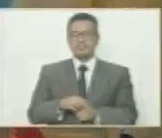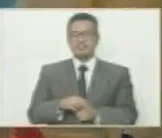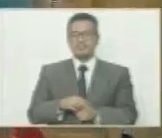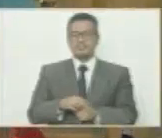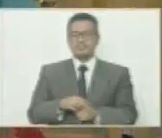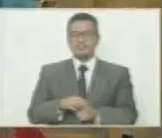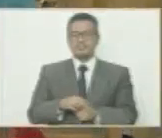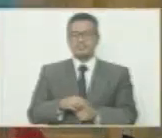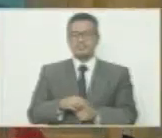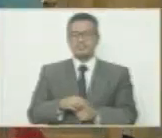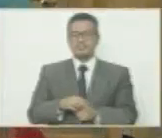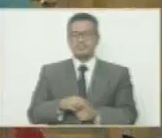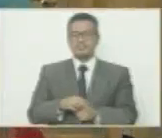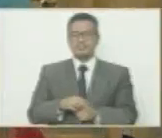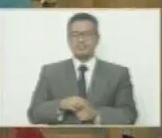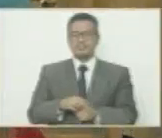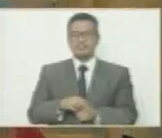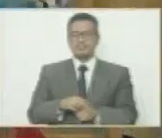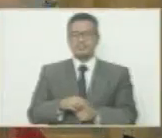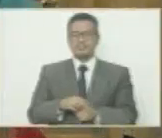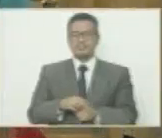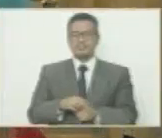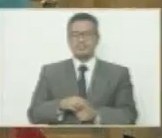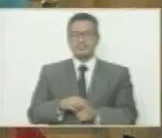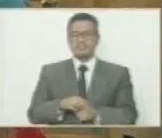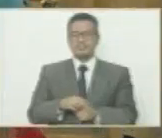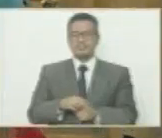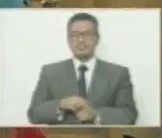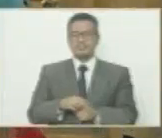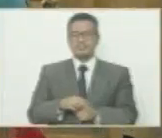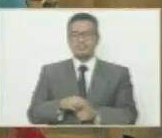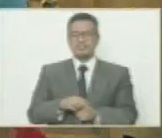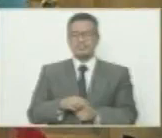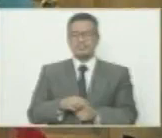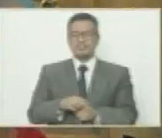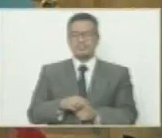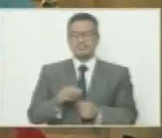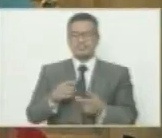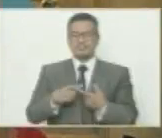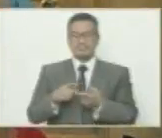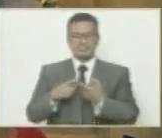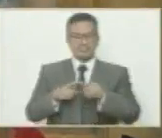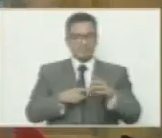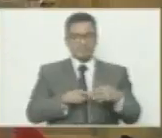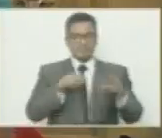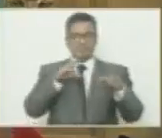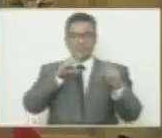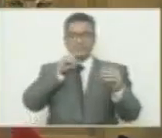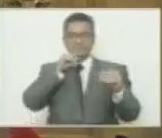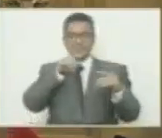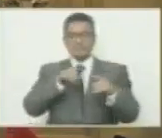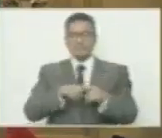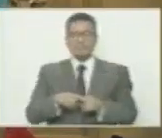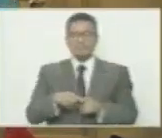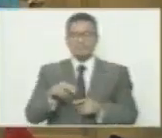Hello, Mr. President, United States of America. We are indigenous people at no new try.